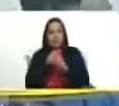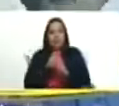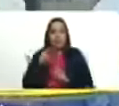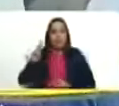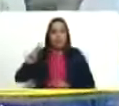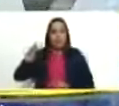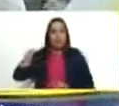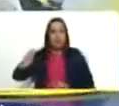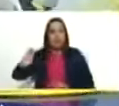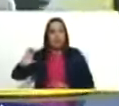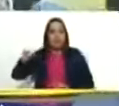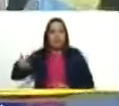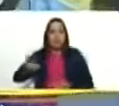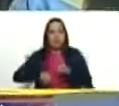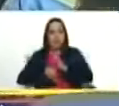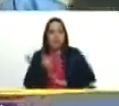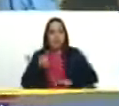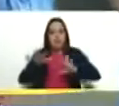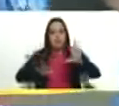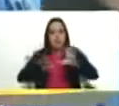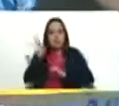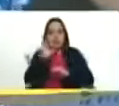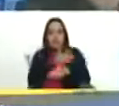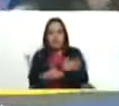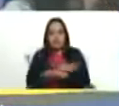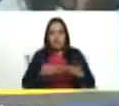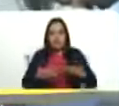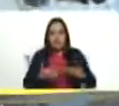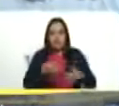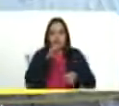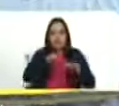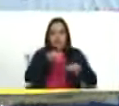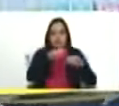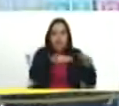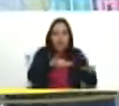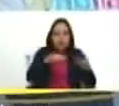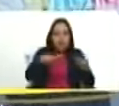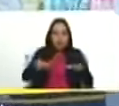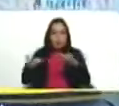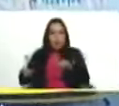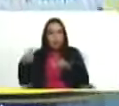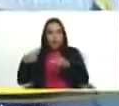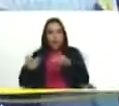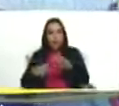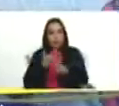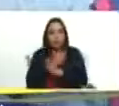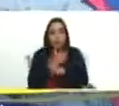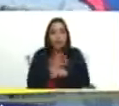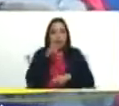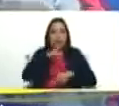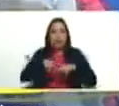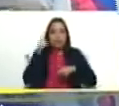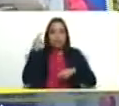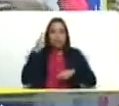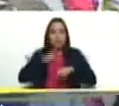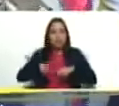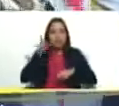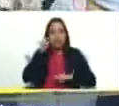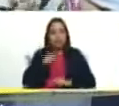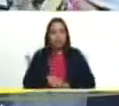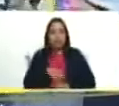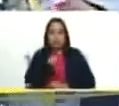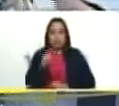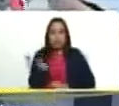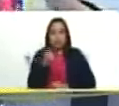Más de 13 millones de regalos de juguetes para niños y niñas. Eso solo